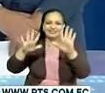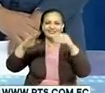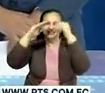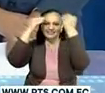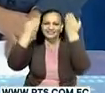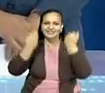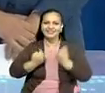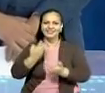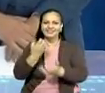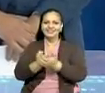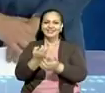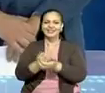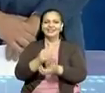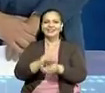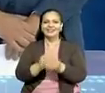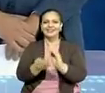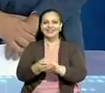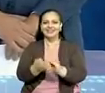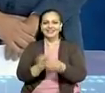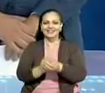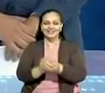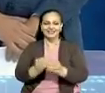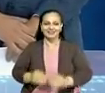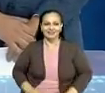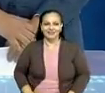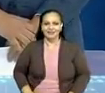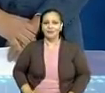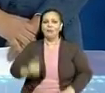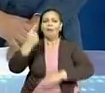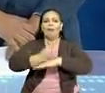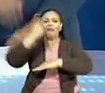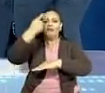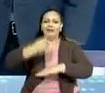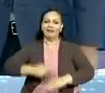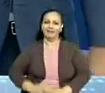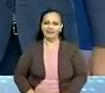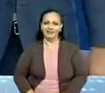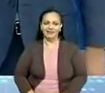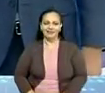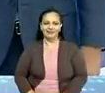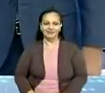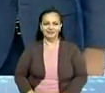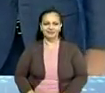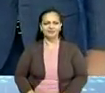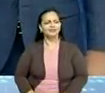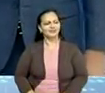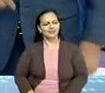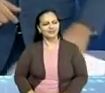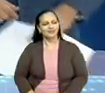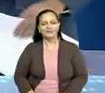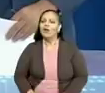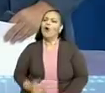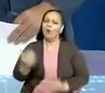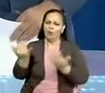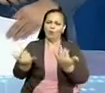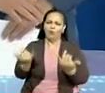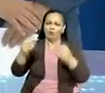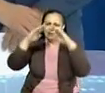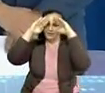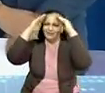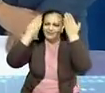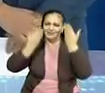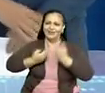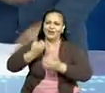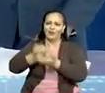La alegría se puso los bolones ese día. No. Nunca más ha sucedido, solo cuando hoy llegué. Hoy se va a rajar, dice. Ah, sí. Hoy día por es eso todo. Se va a